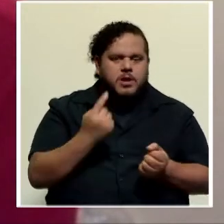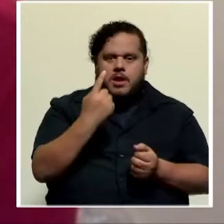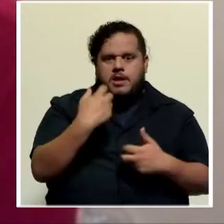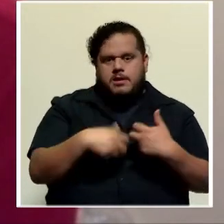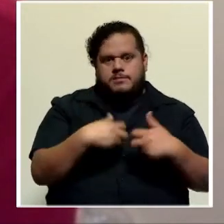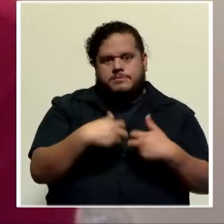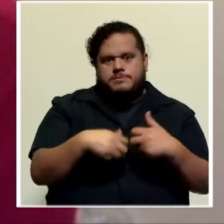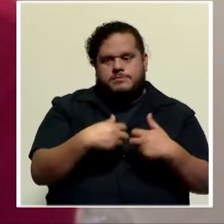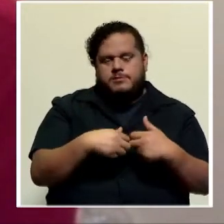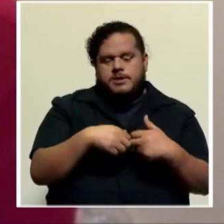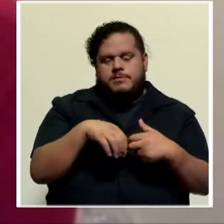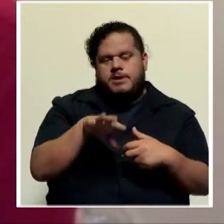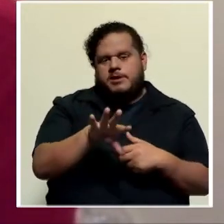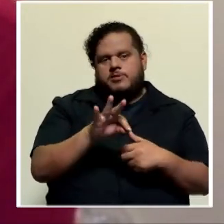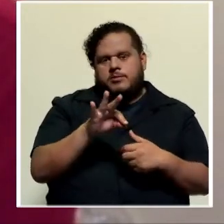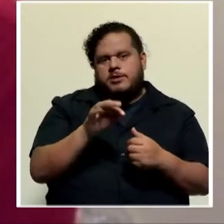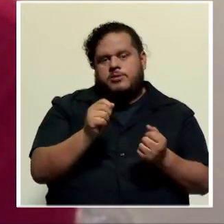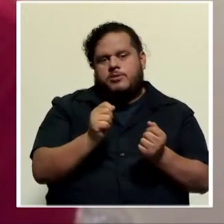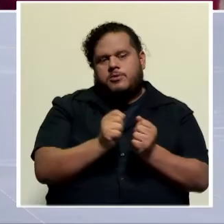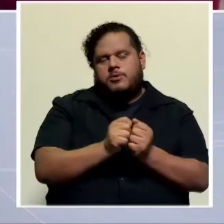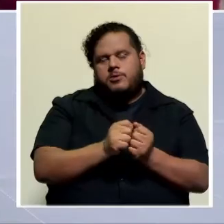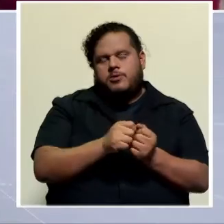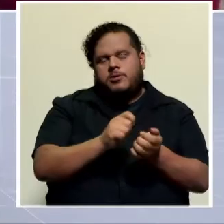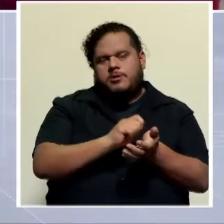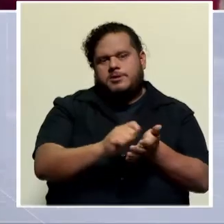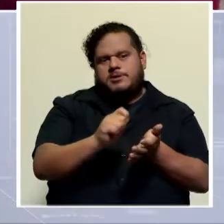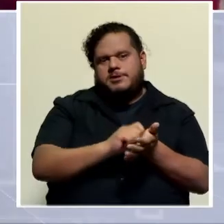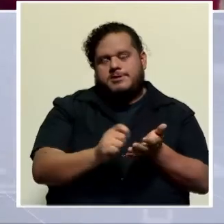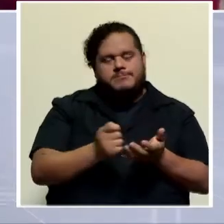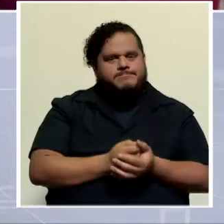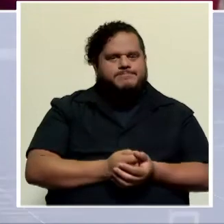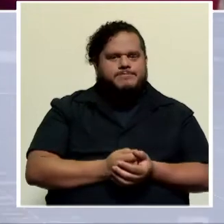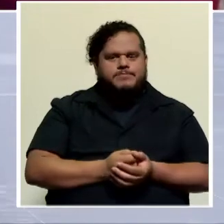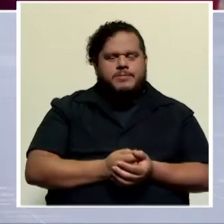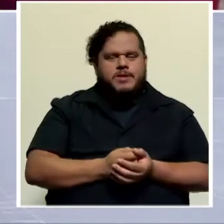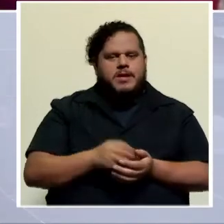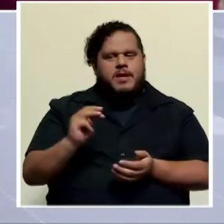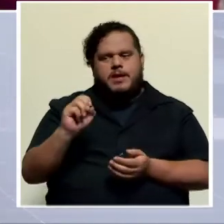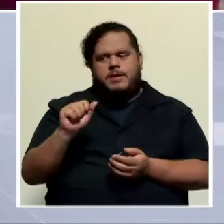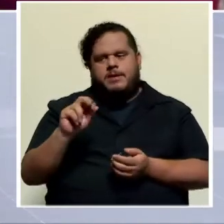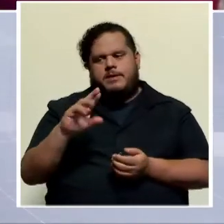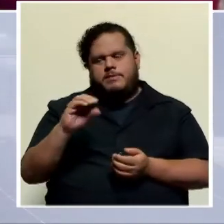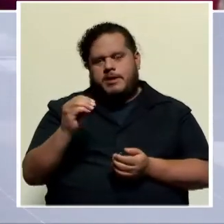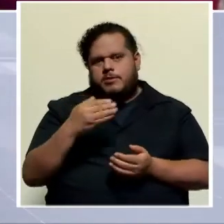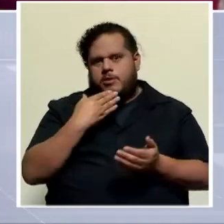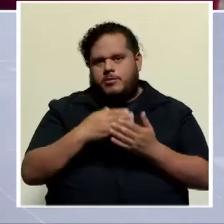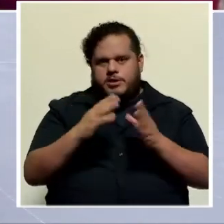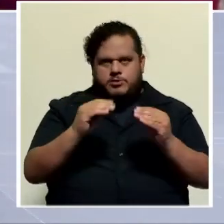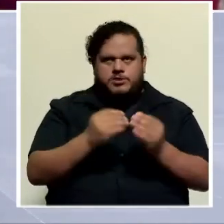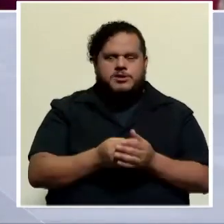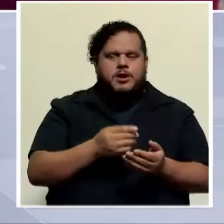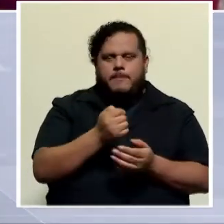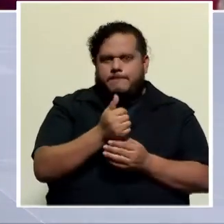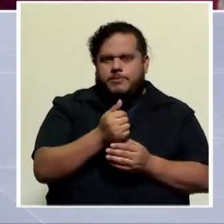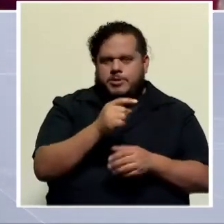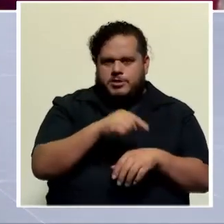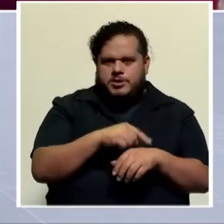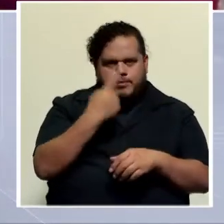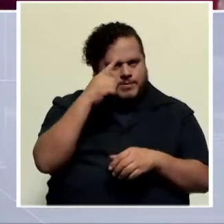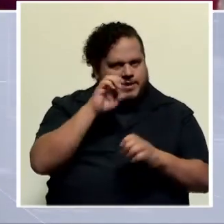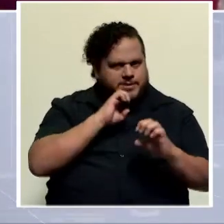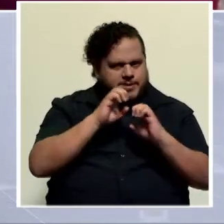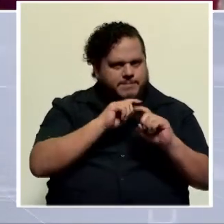problema escogido con pinzas. Marco, buenas noches. Nos queda poquito tiempo para la entrevista, pero